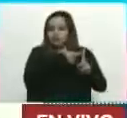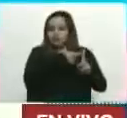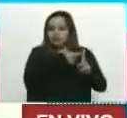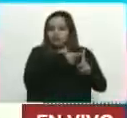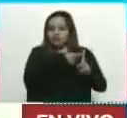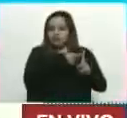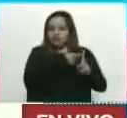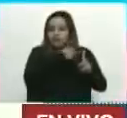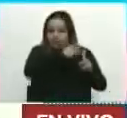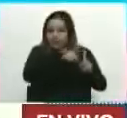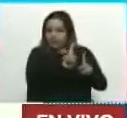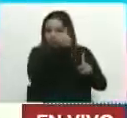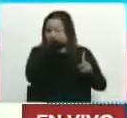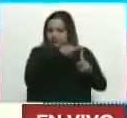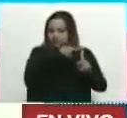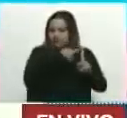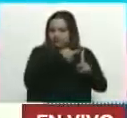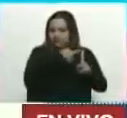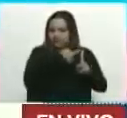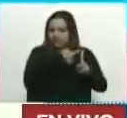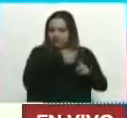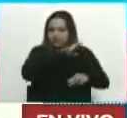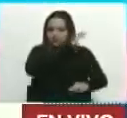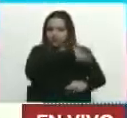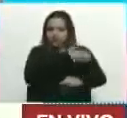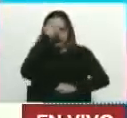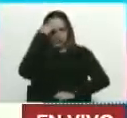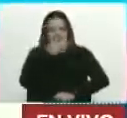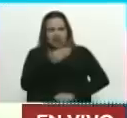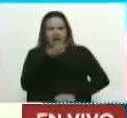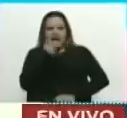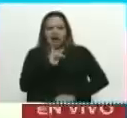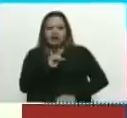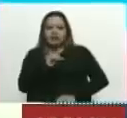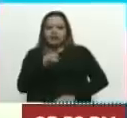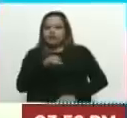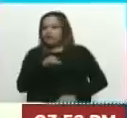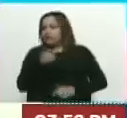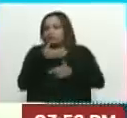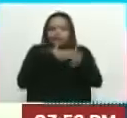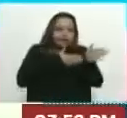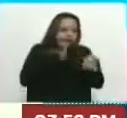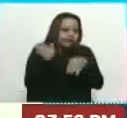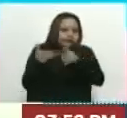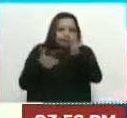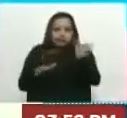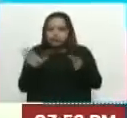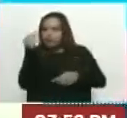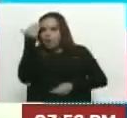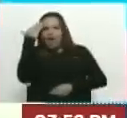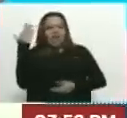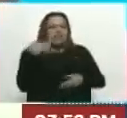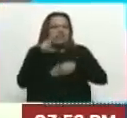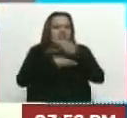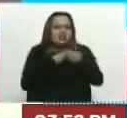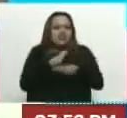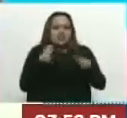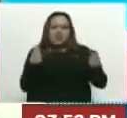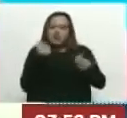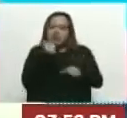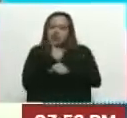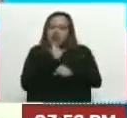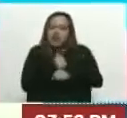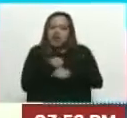Ese, en primera instancia, la Fuerza Armada venía dispersa, sin rumbo, venía de un